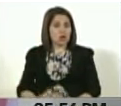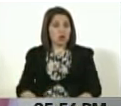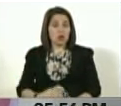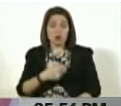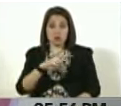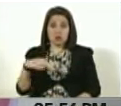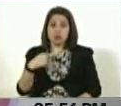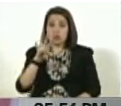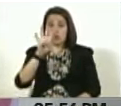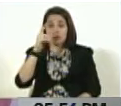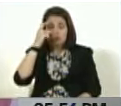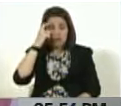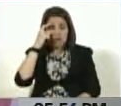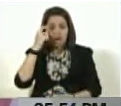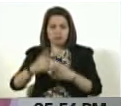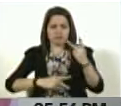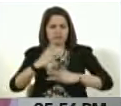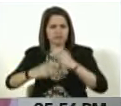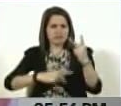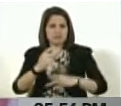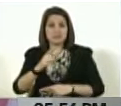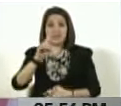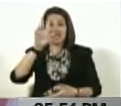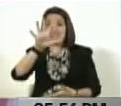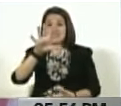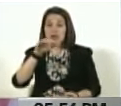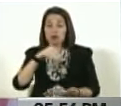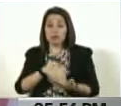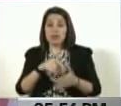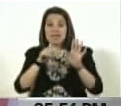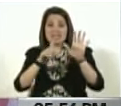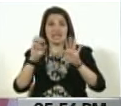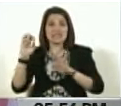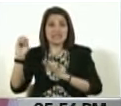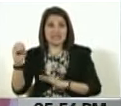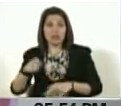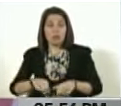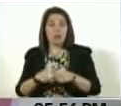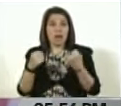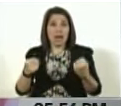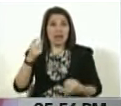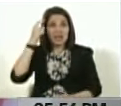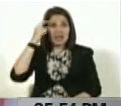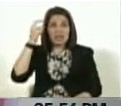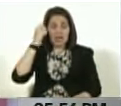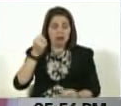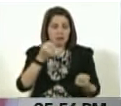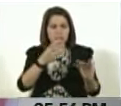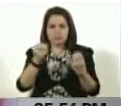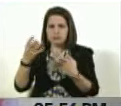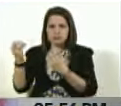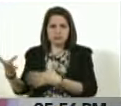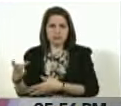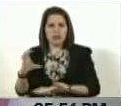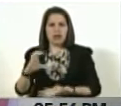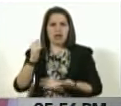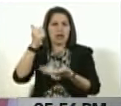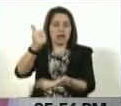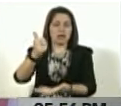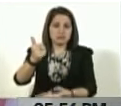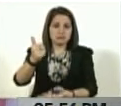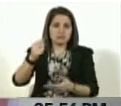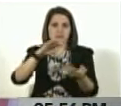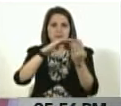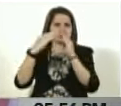4 días que ya llevamos manejando la panadería estamos sacando más de 5.600 panes diarios y lo estamos distribuyendo para los CLAP de la